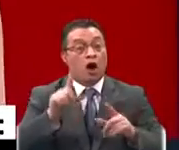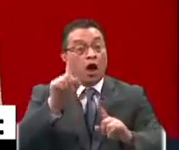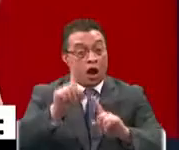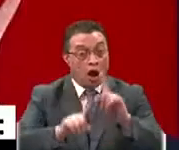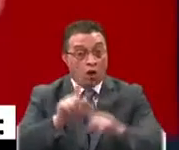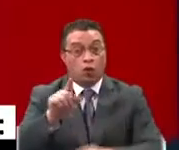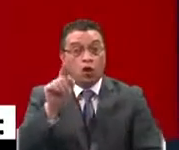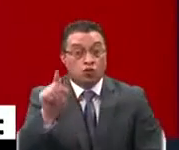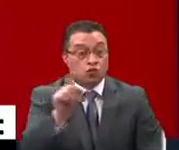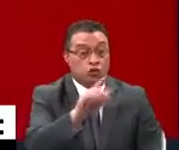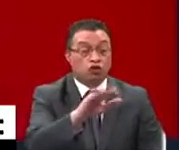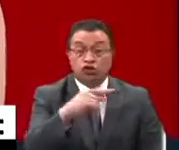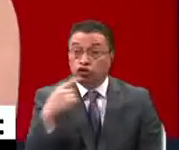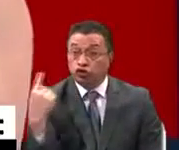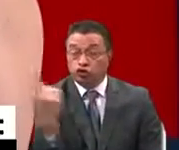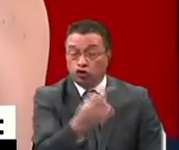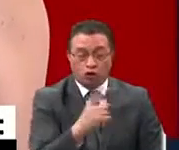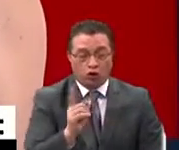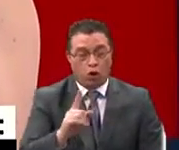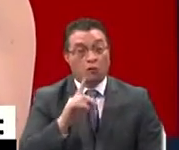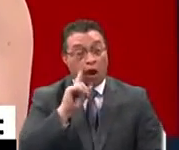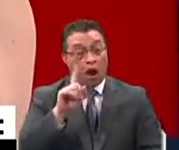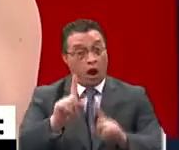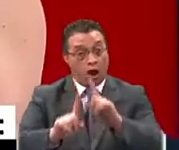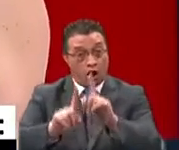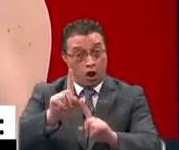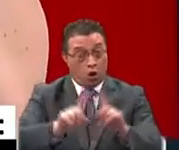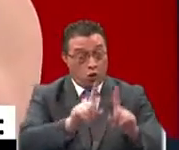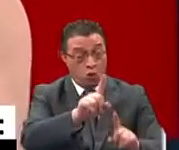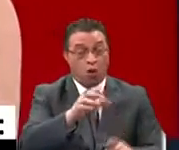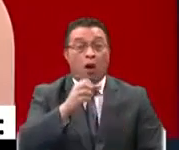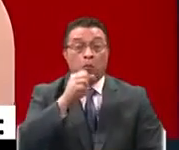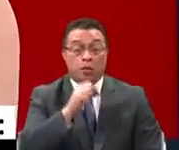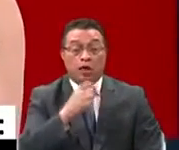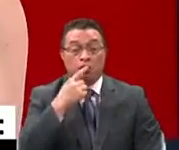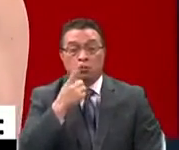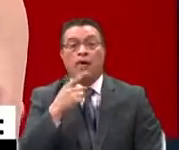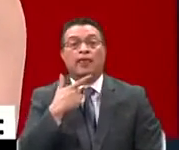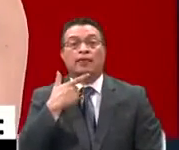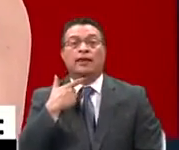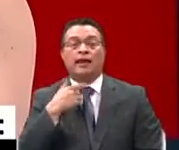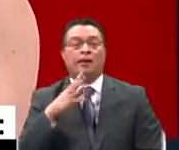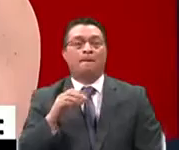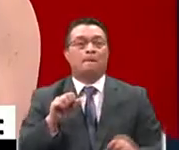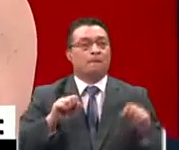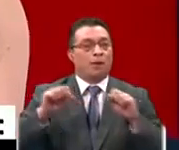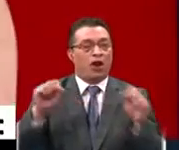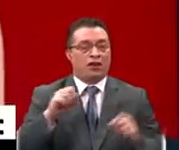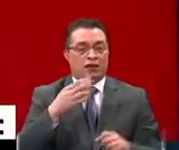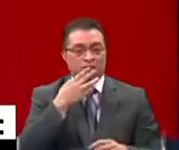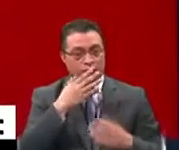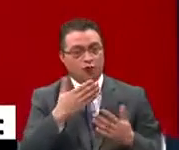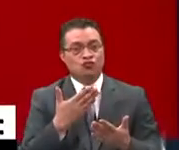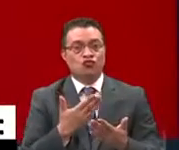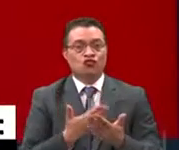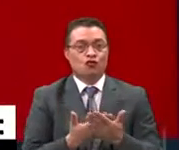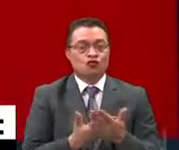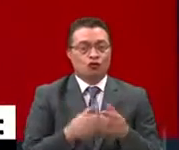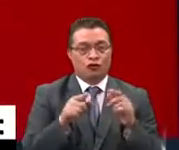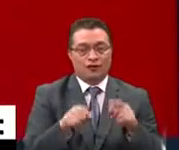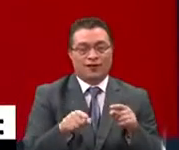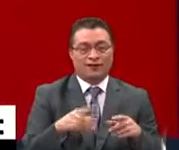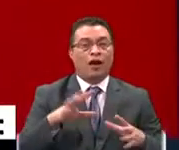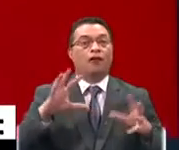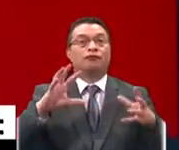no voy a decir que en todos, no voy a generalizar, en algunos actores puede haber un interés de carácter político, ¿no? De aprovechar